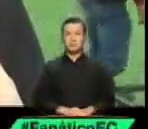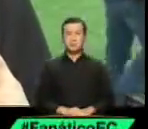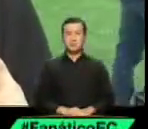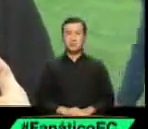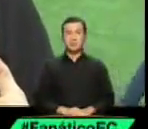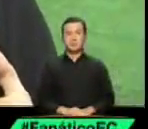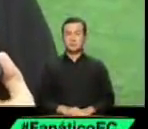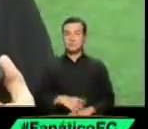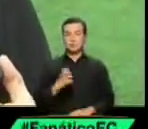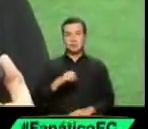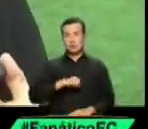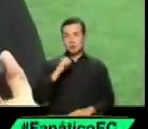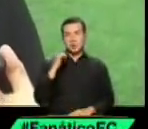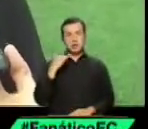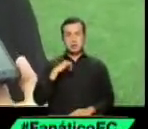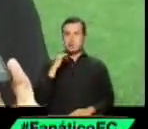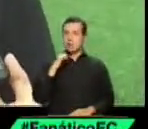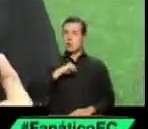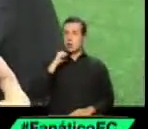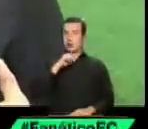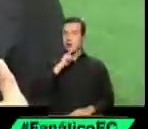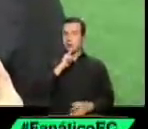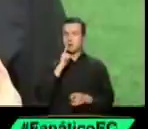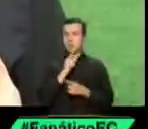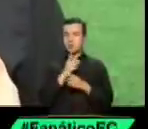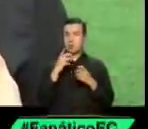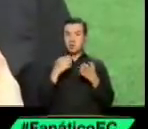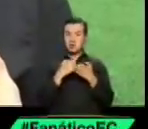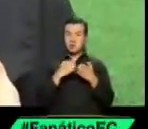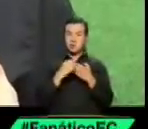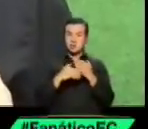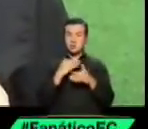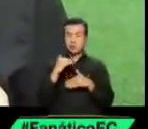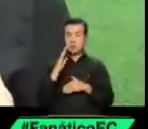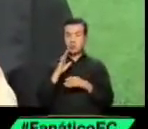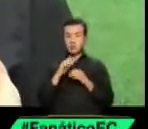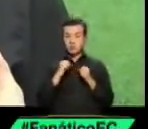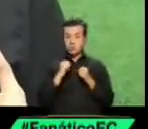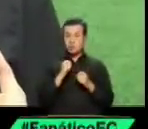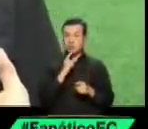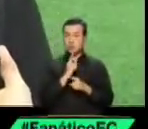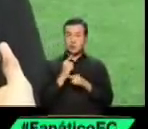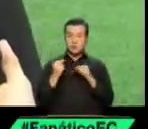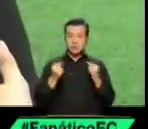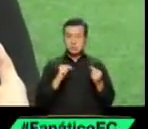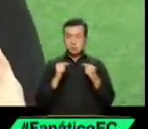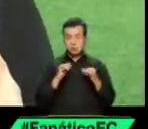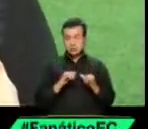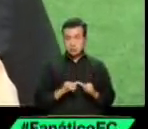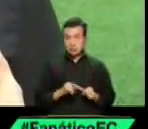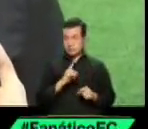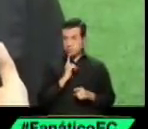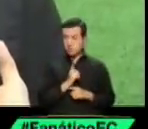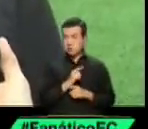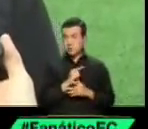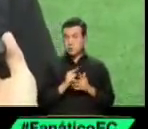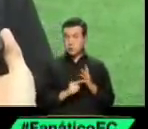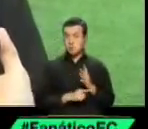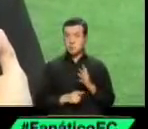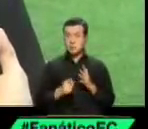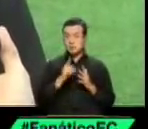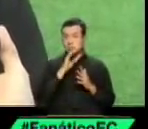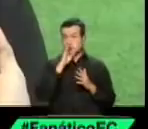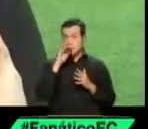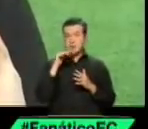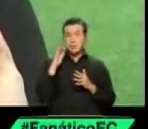seguir ganando. Yo creo que el equipo tiene que tener una exigencia cada día mayor de ganar de local, cuando debería ser una